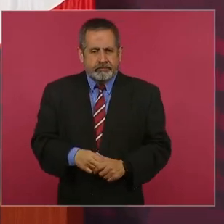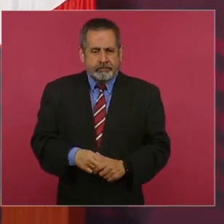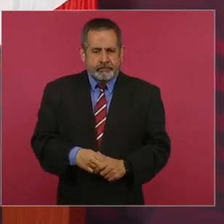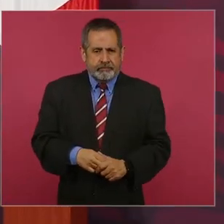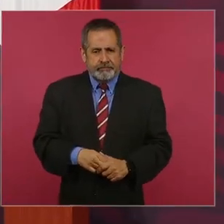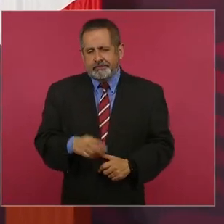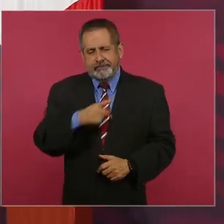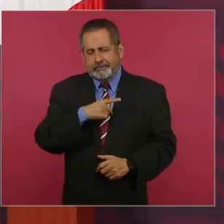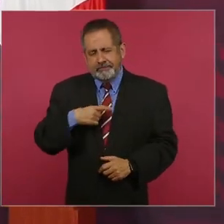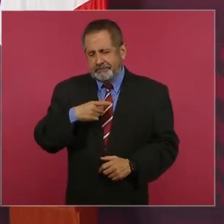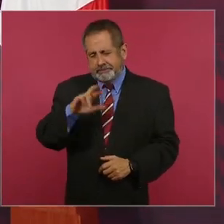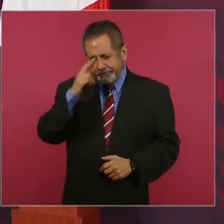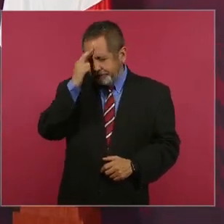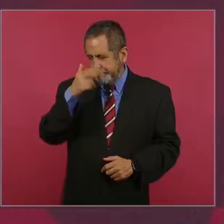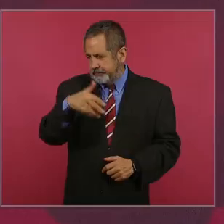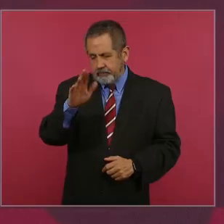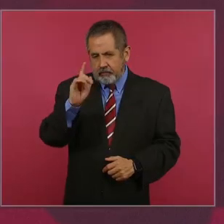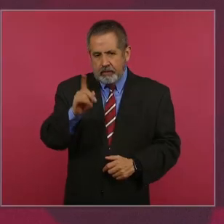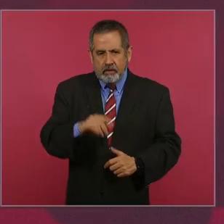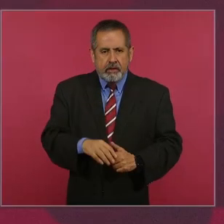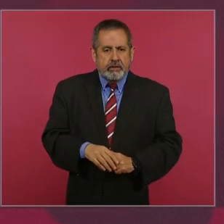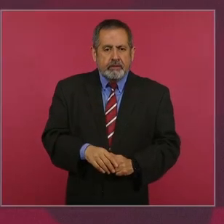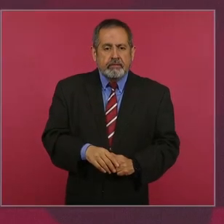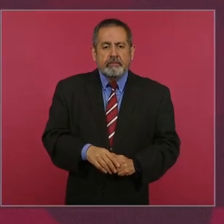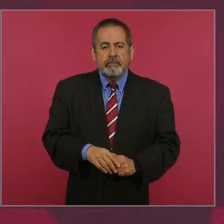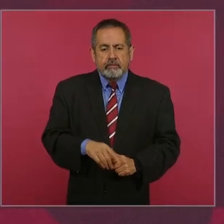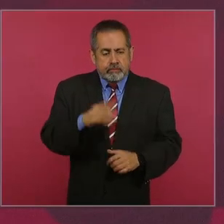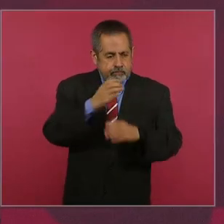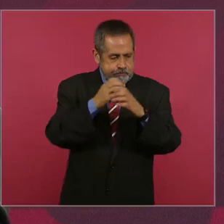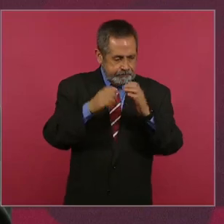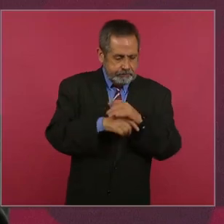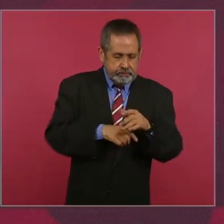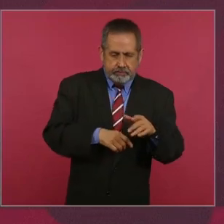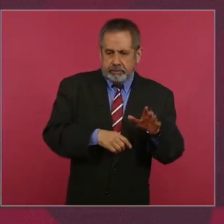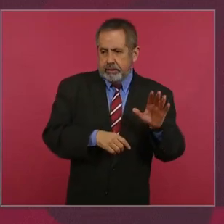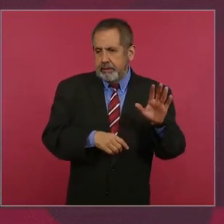deberíamos de recordar son cosas que